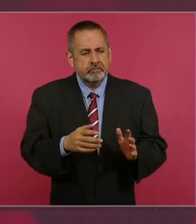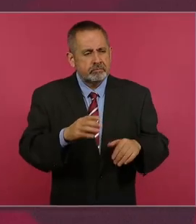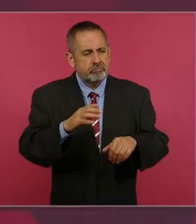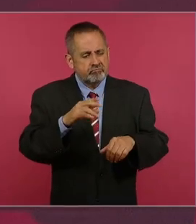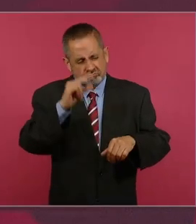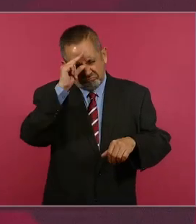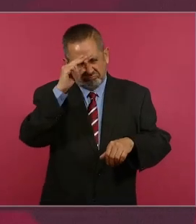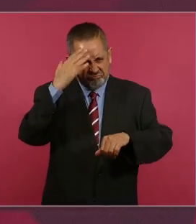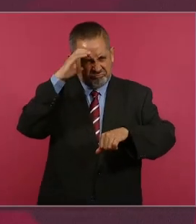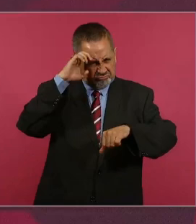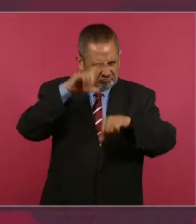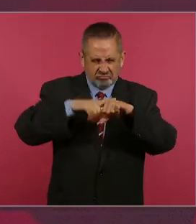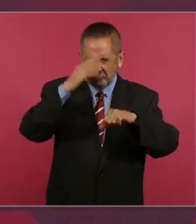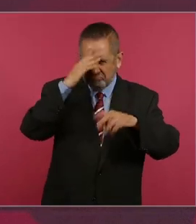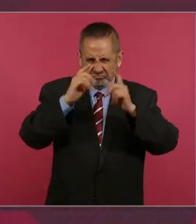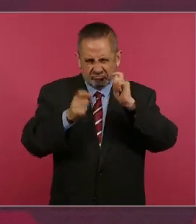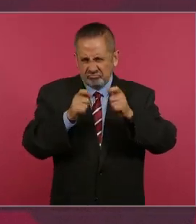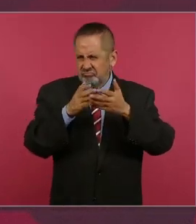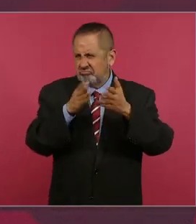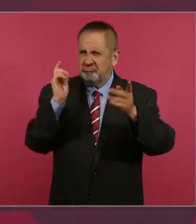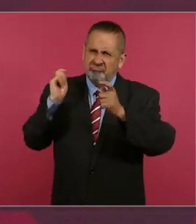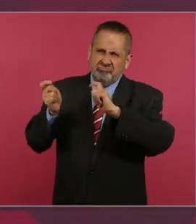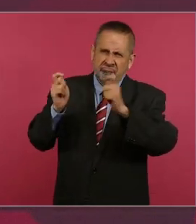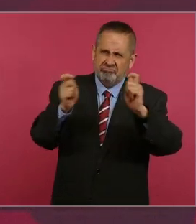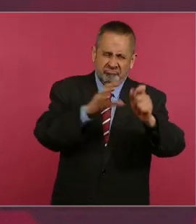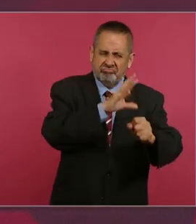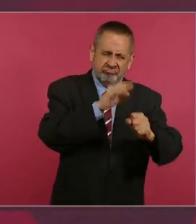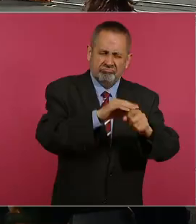cultura general,